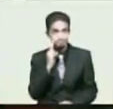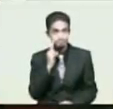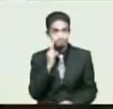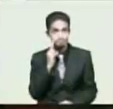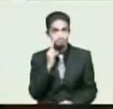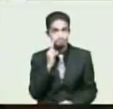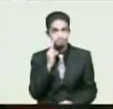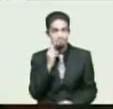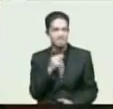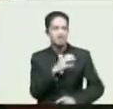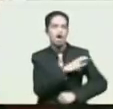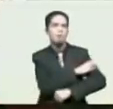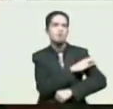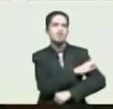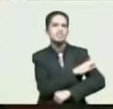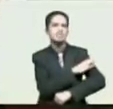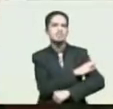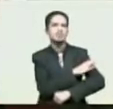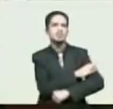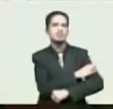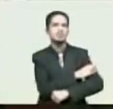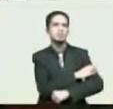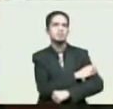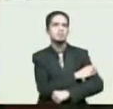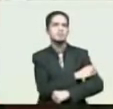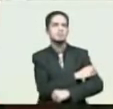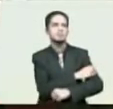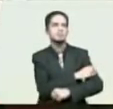la oposición ya no siga llamándola